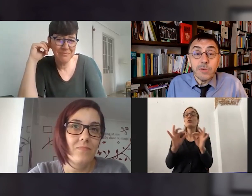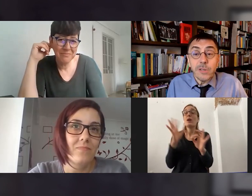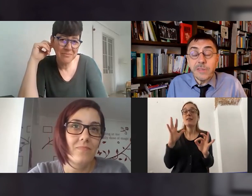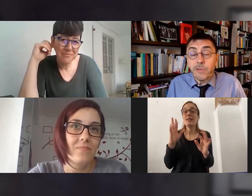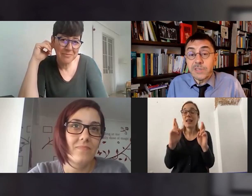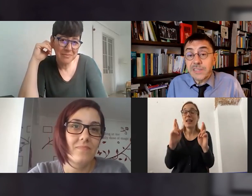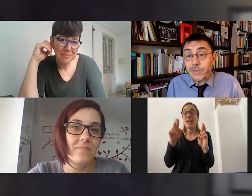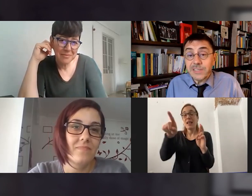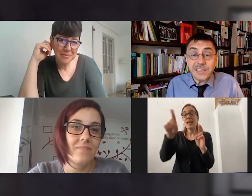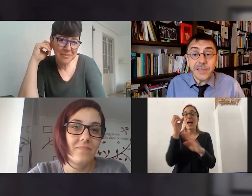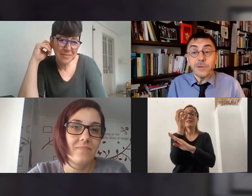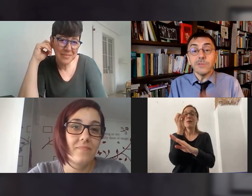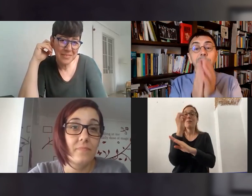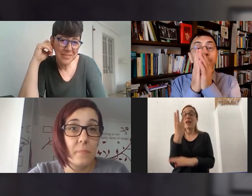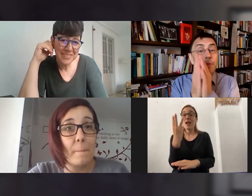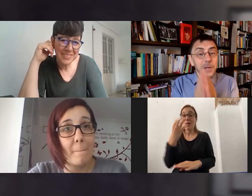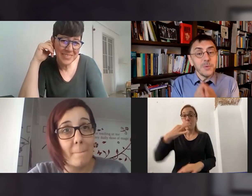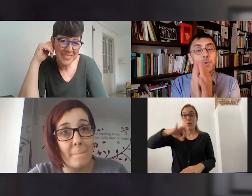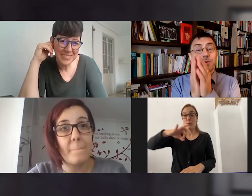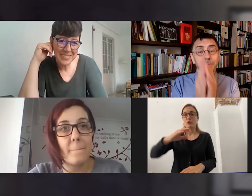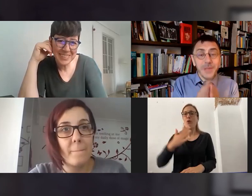lo que venimos diciendo desde hace 6 años,